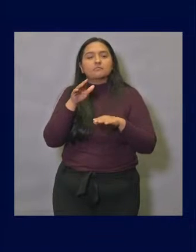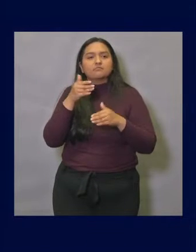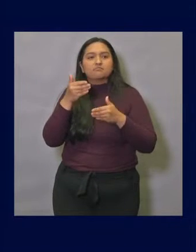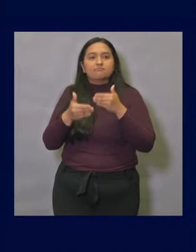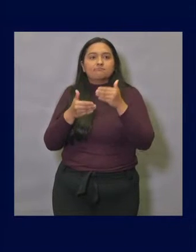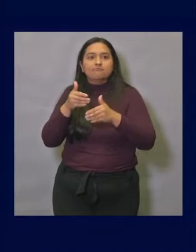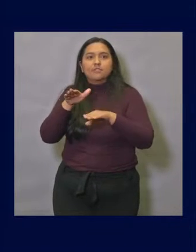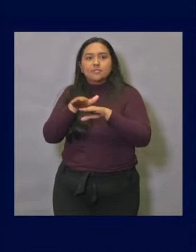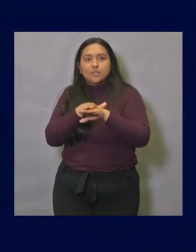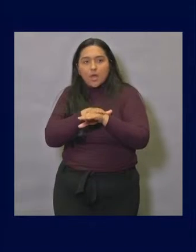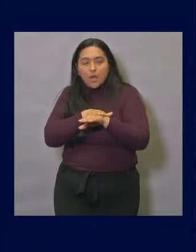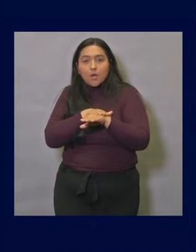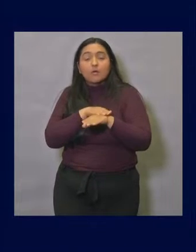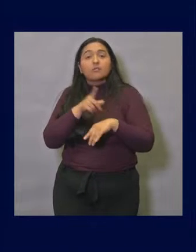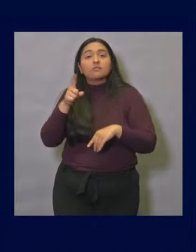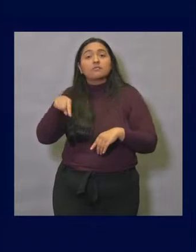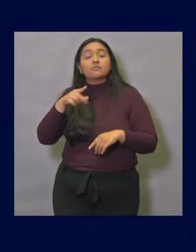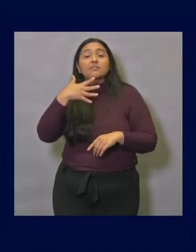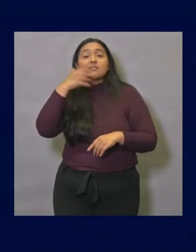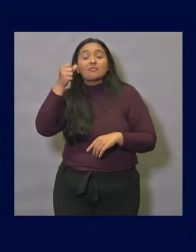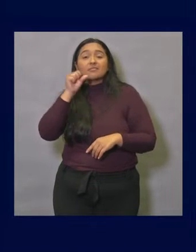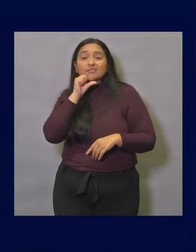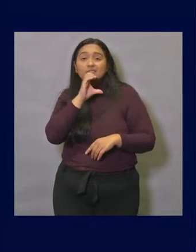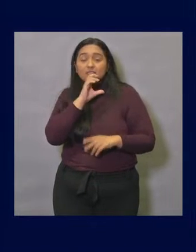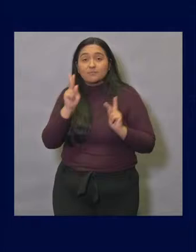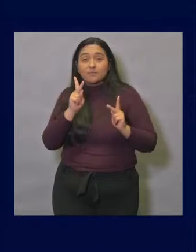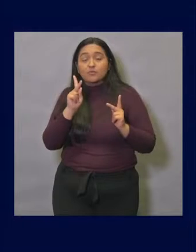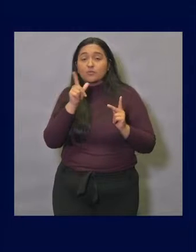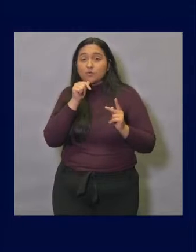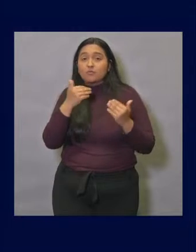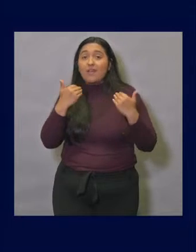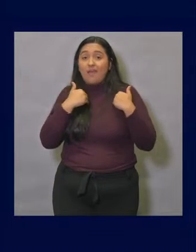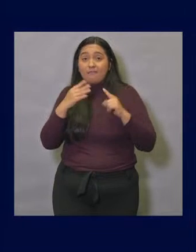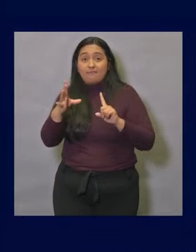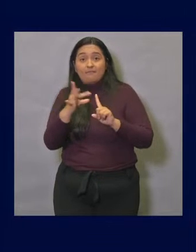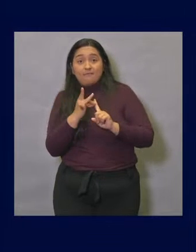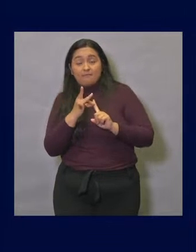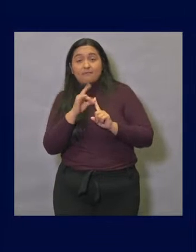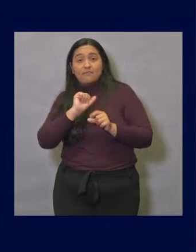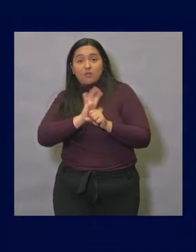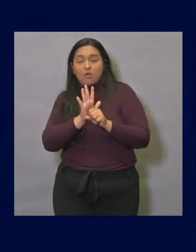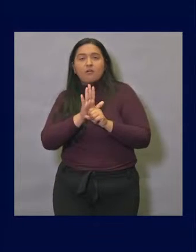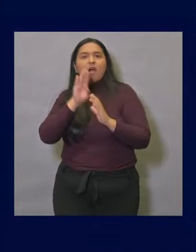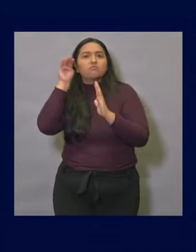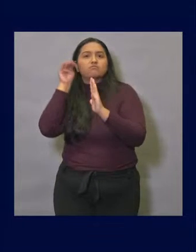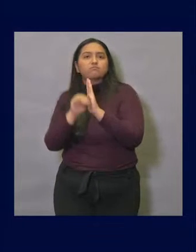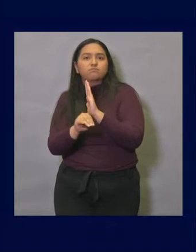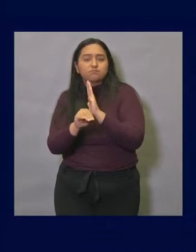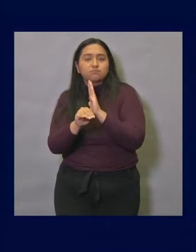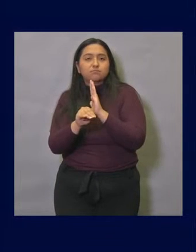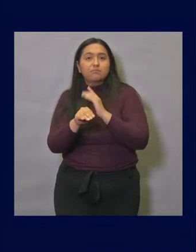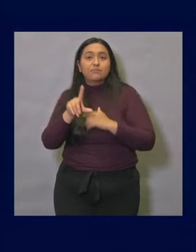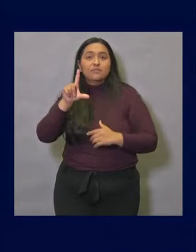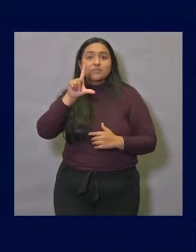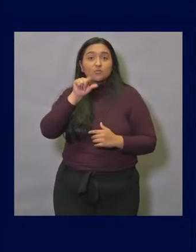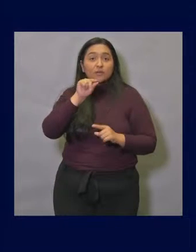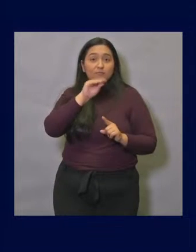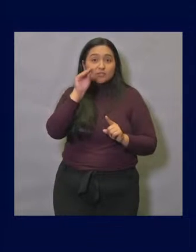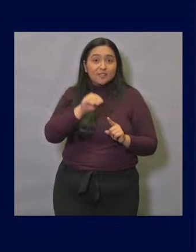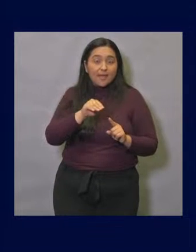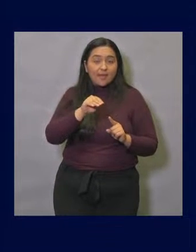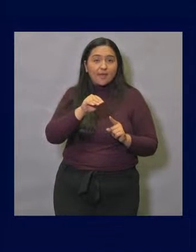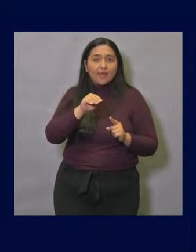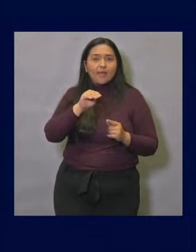porcentaje de personas mayores infectadas que fueron hospitalizadas cayó abruptamente del 20% a menos